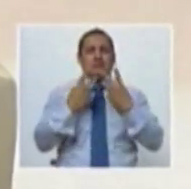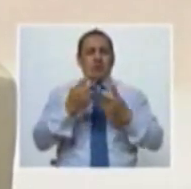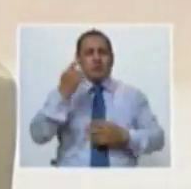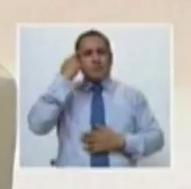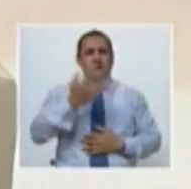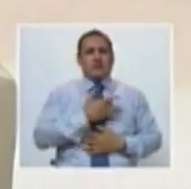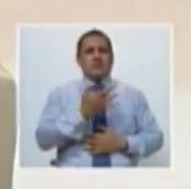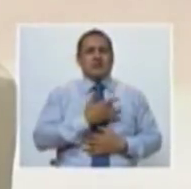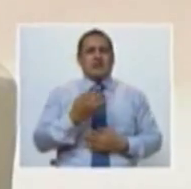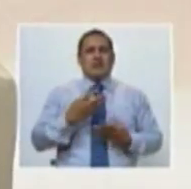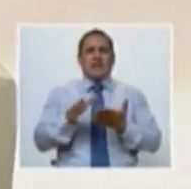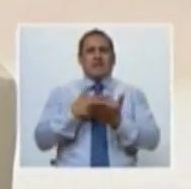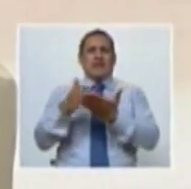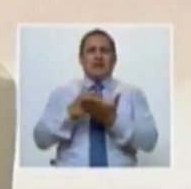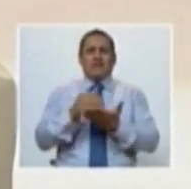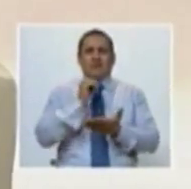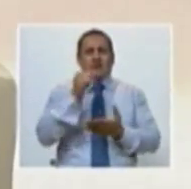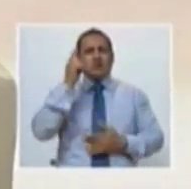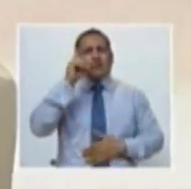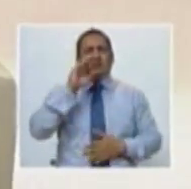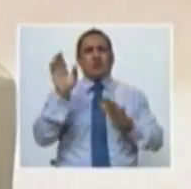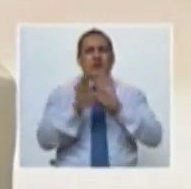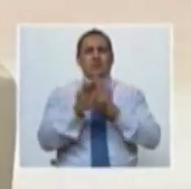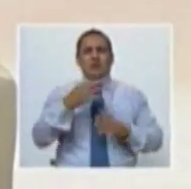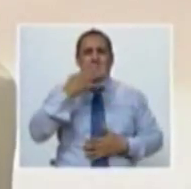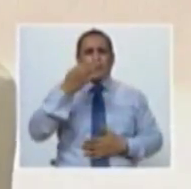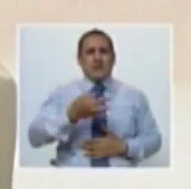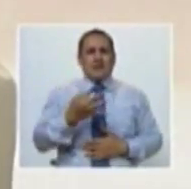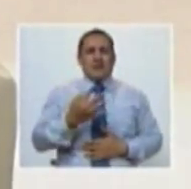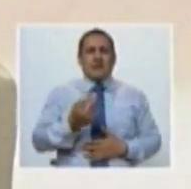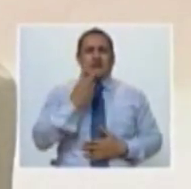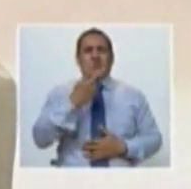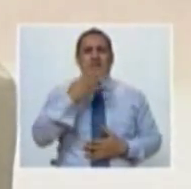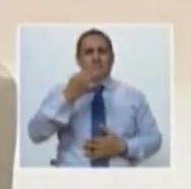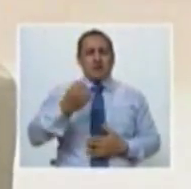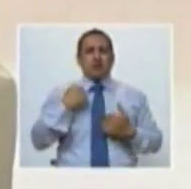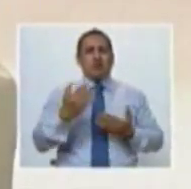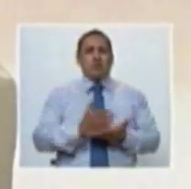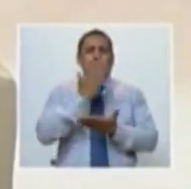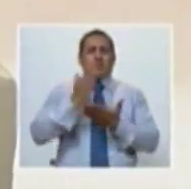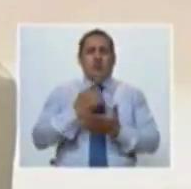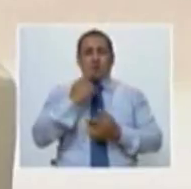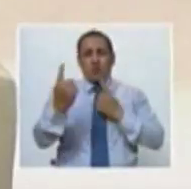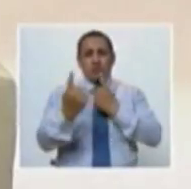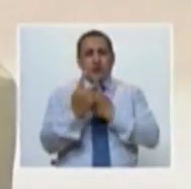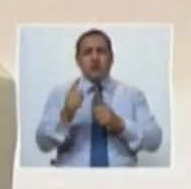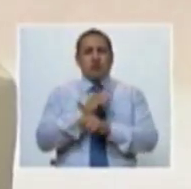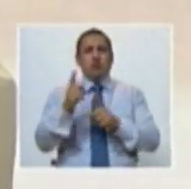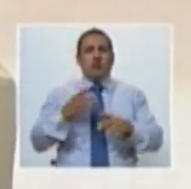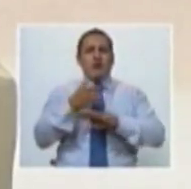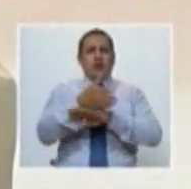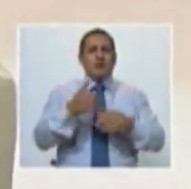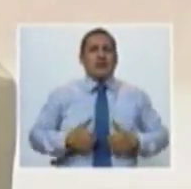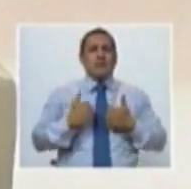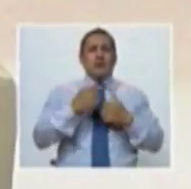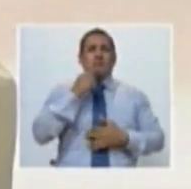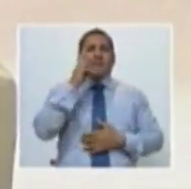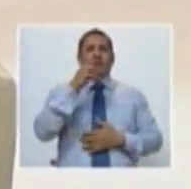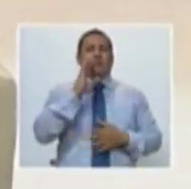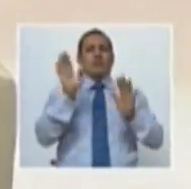de vaguedad, ¿no? Porque no sabemos exactamente si, digamos que yo tengo un problema con usted y no quiero que postule la carrera pública